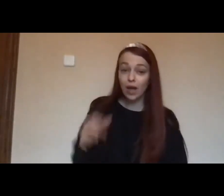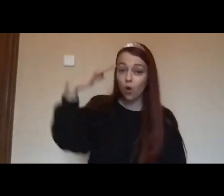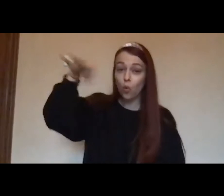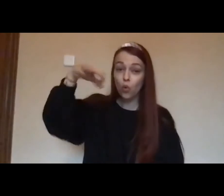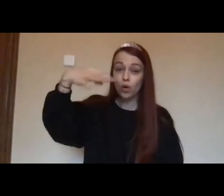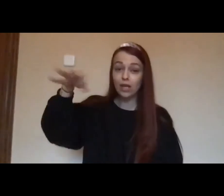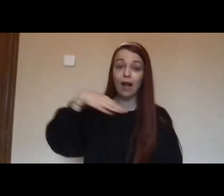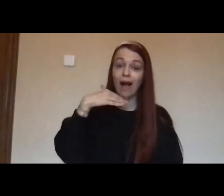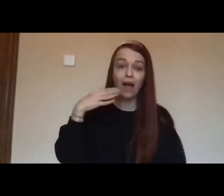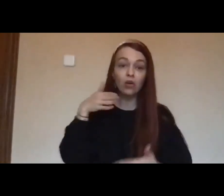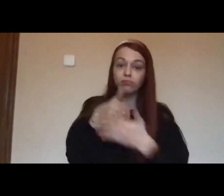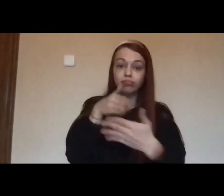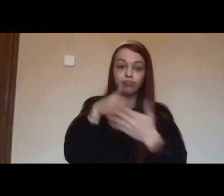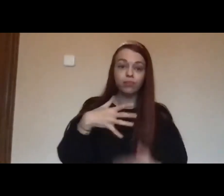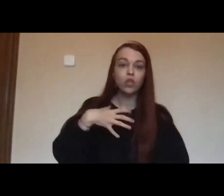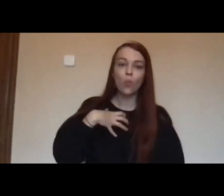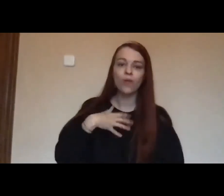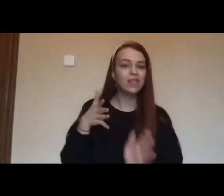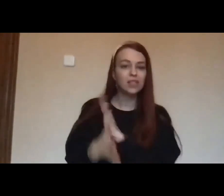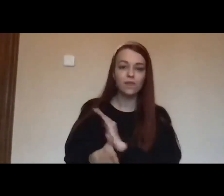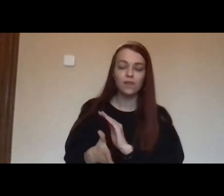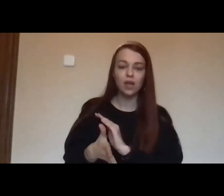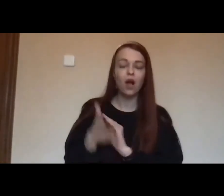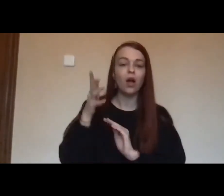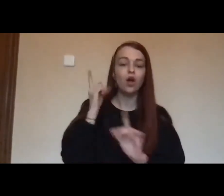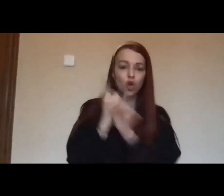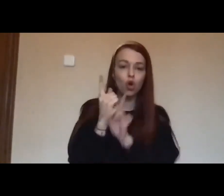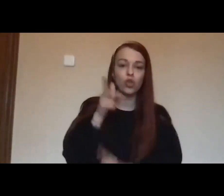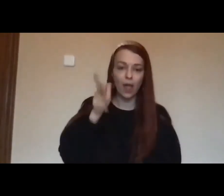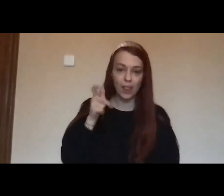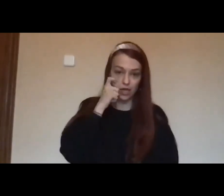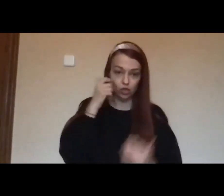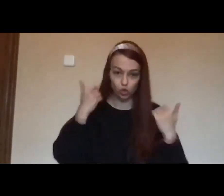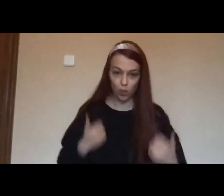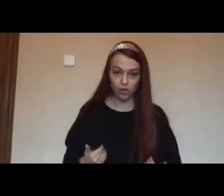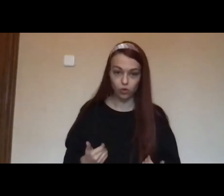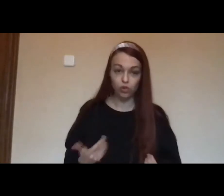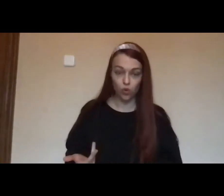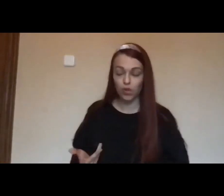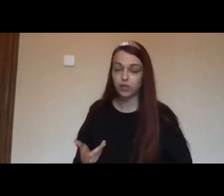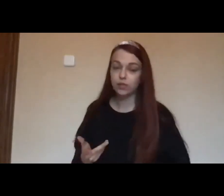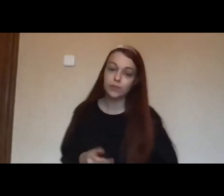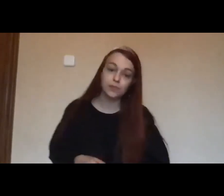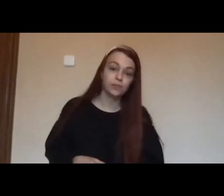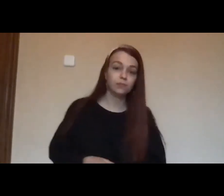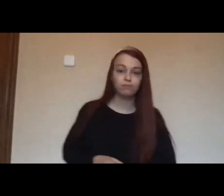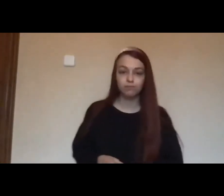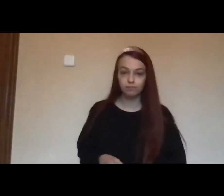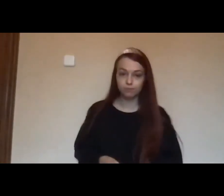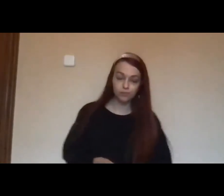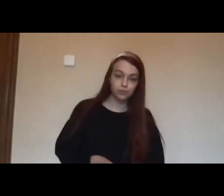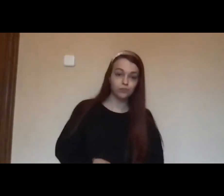o servicio es una violación de los mismos. Partiendo de esta perspectiva, parece lógico pensar en